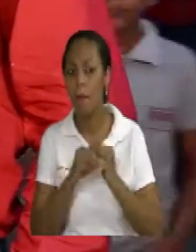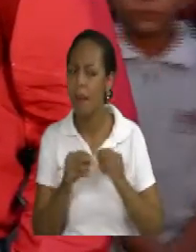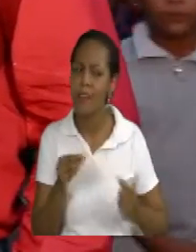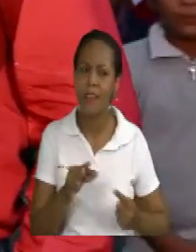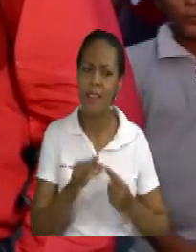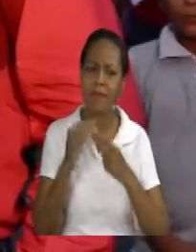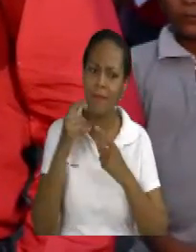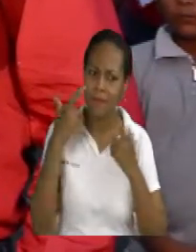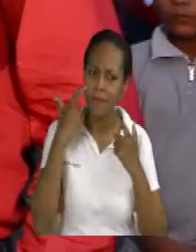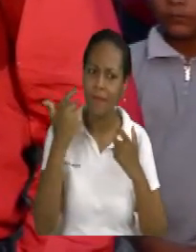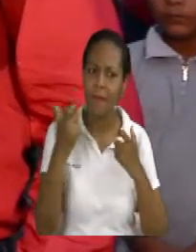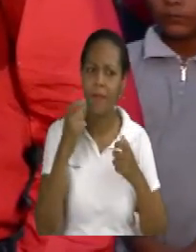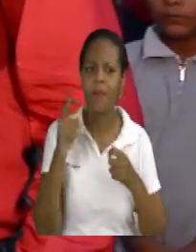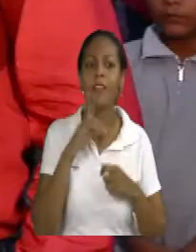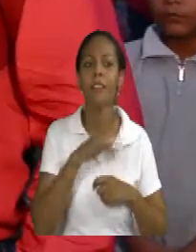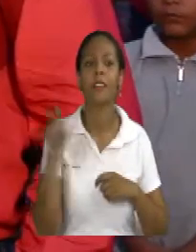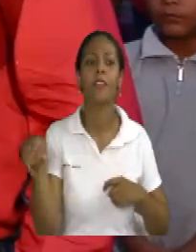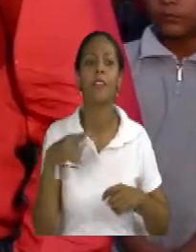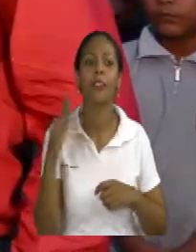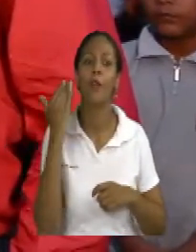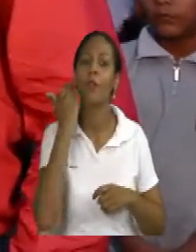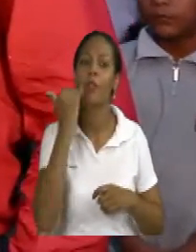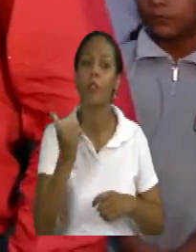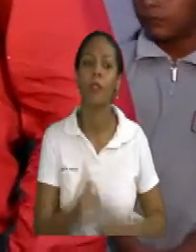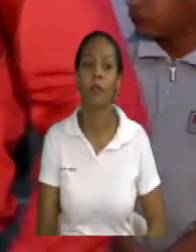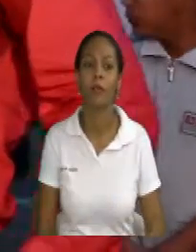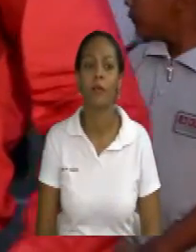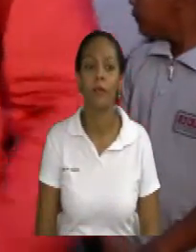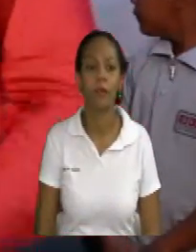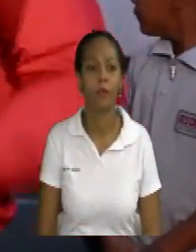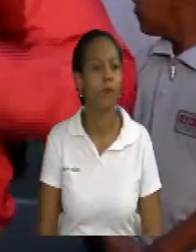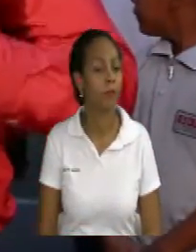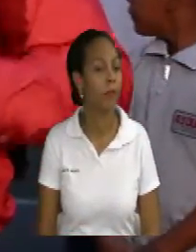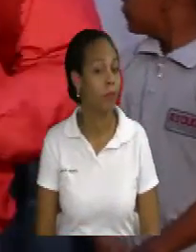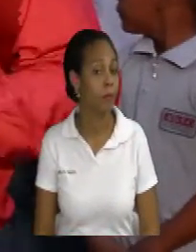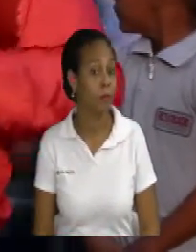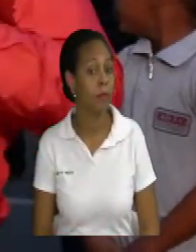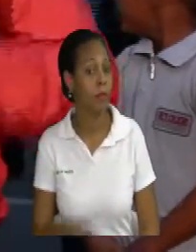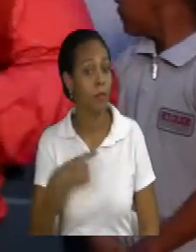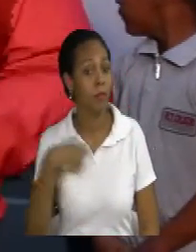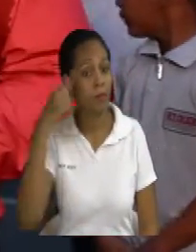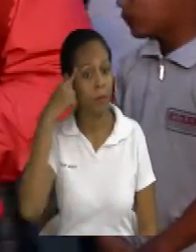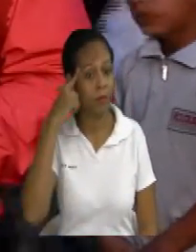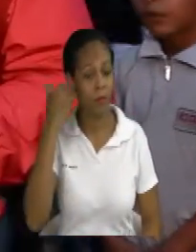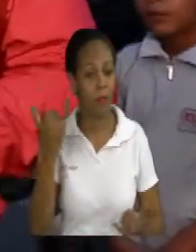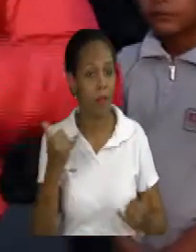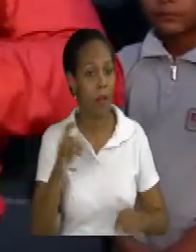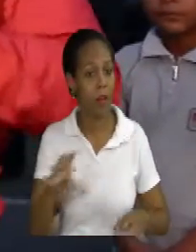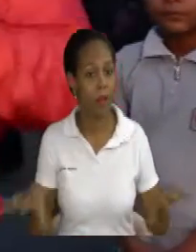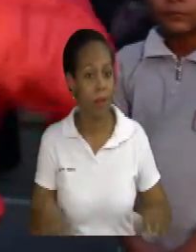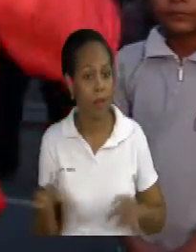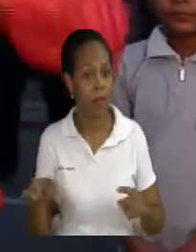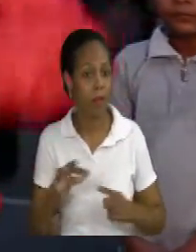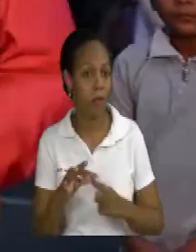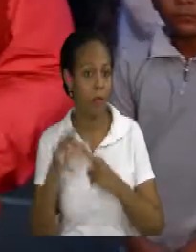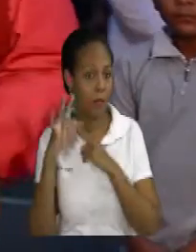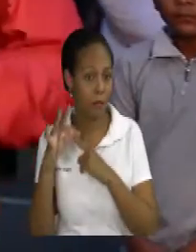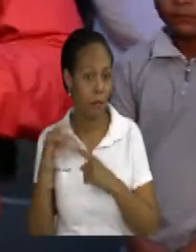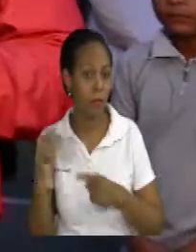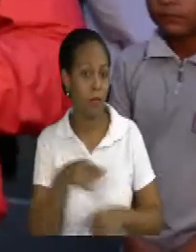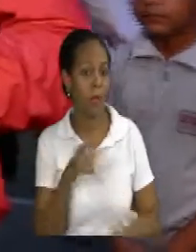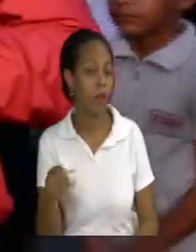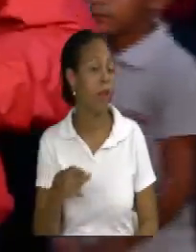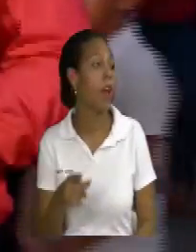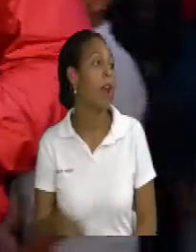precisamente al pilar de la sociedad, a la mujer? Bueno, yo creo que es uno de los momentos especiales. Uno de los momentos